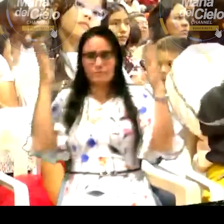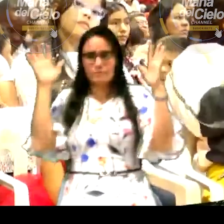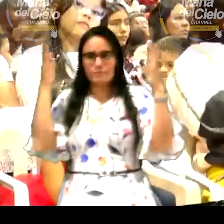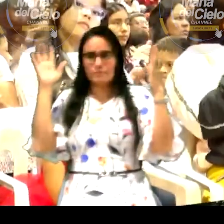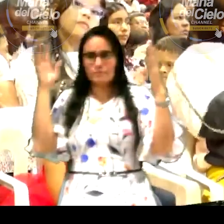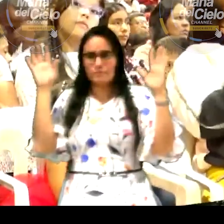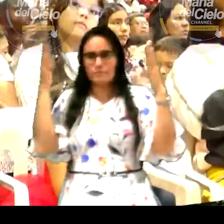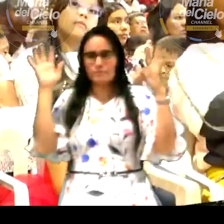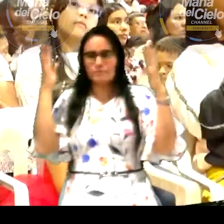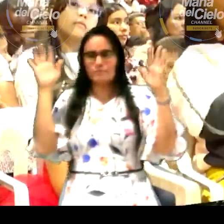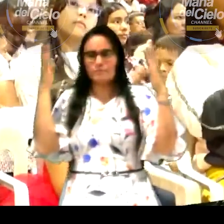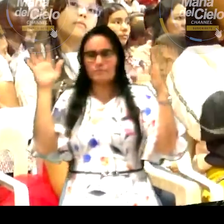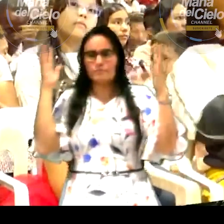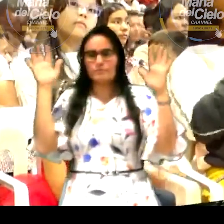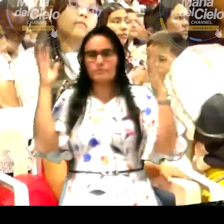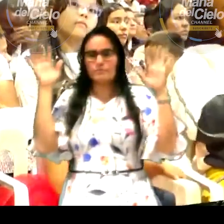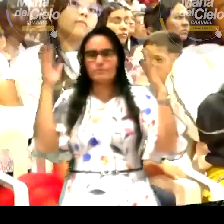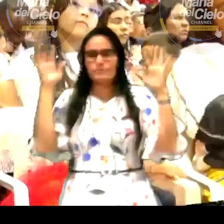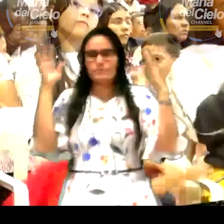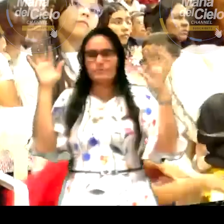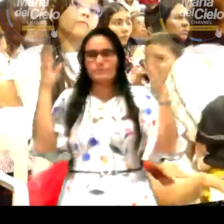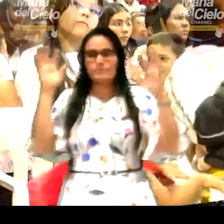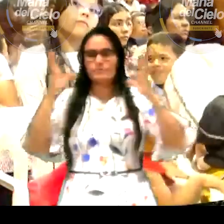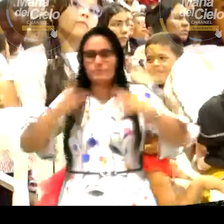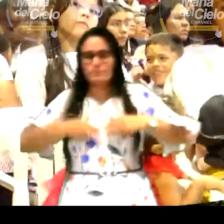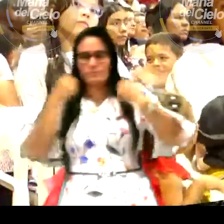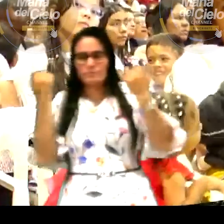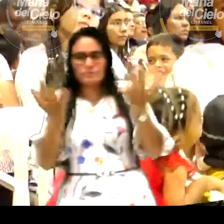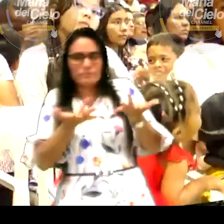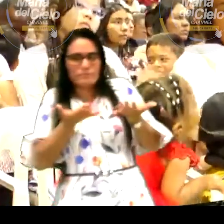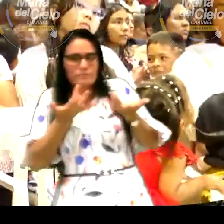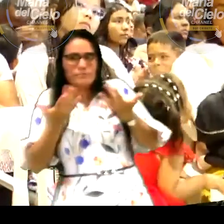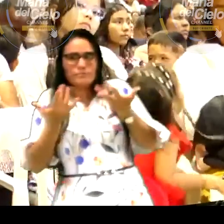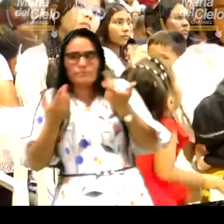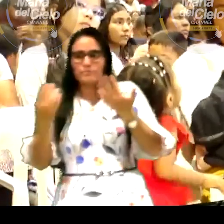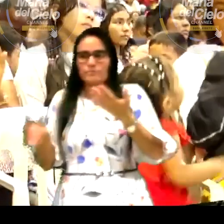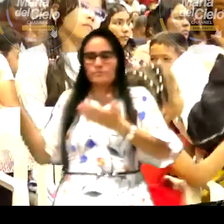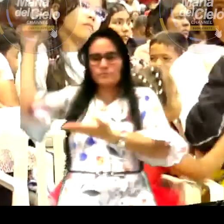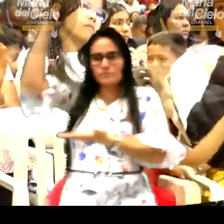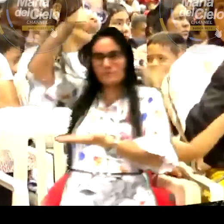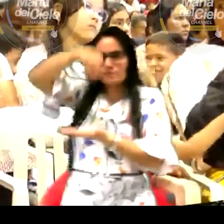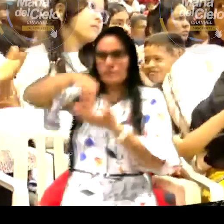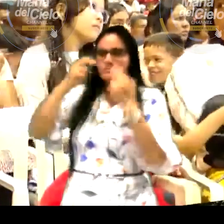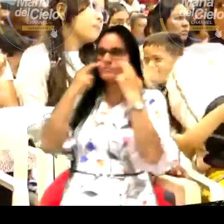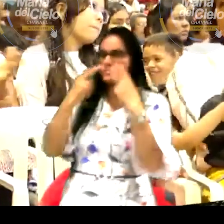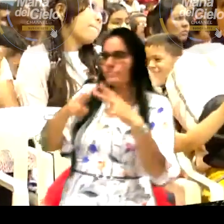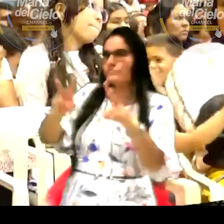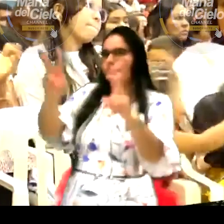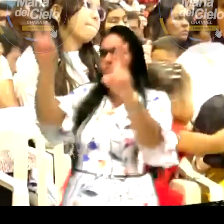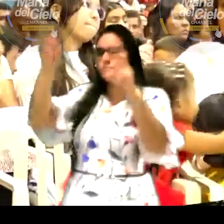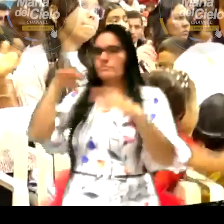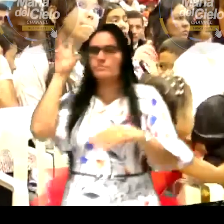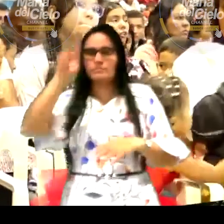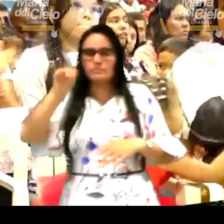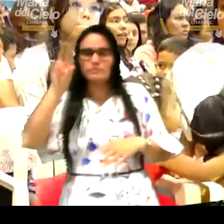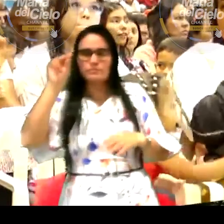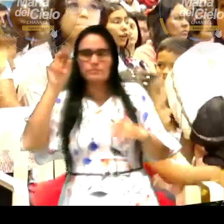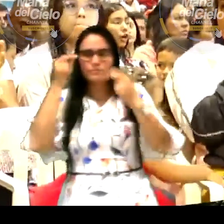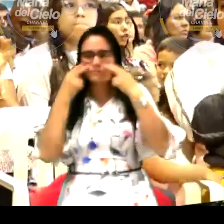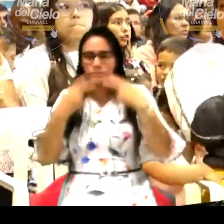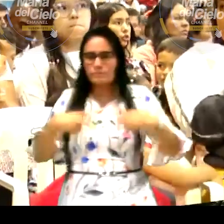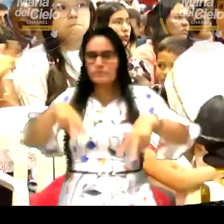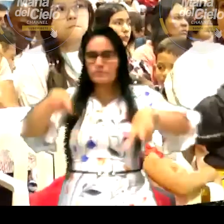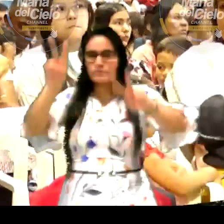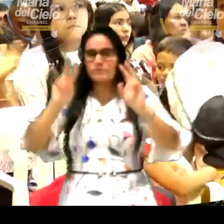Algunos están esperando que entre una luz, que entre yo no sé qué, para ver. No, vamos a ver la gloria de Dios en la vida de